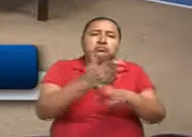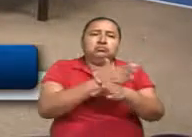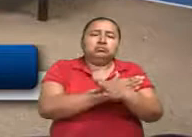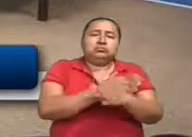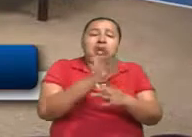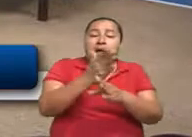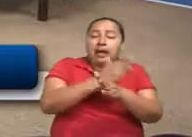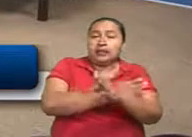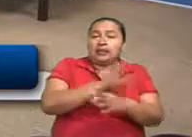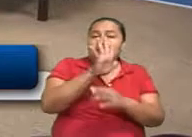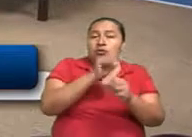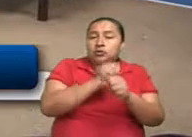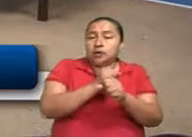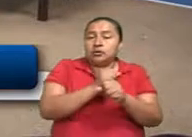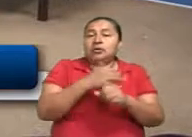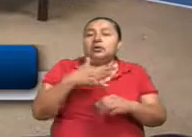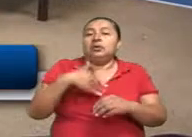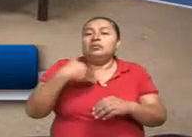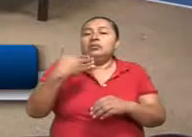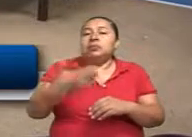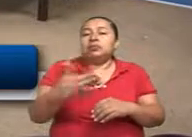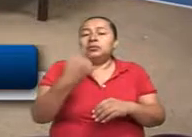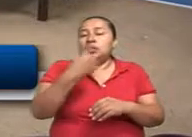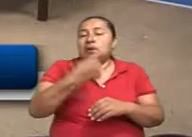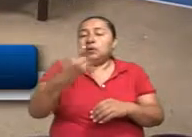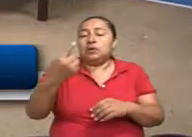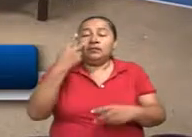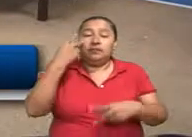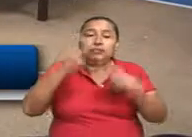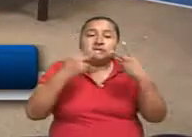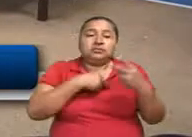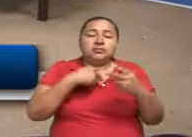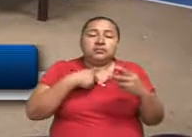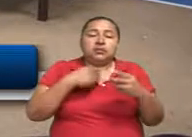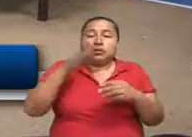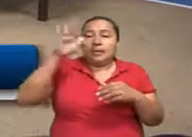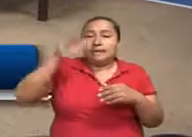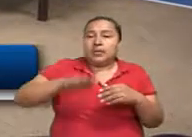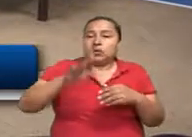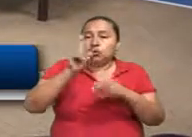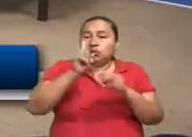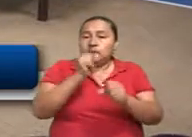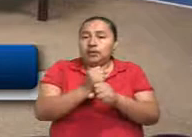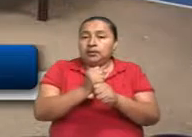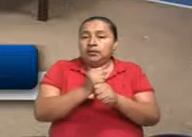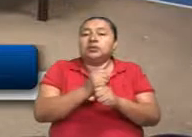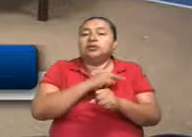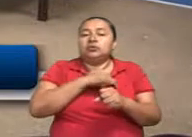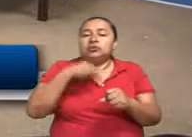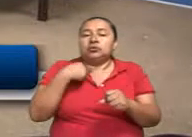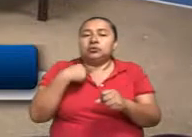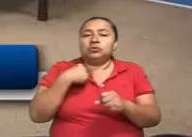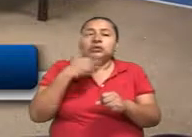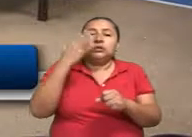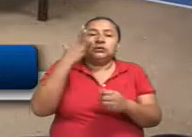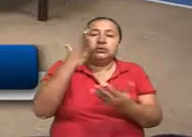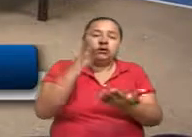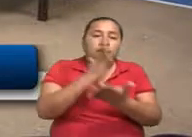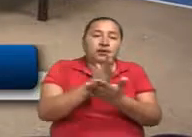años. Y en cada una de las visitas, porque cuando son menores de un año, nosotros le hacemos 5